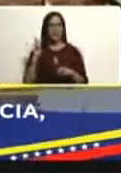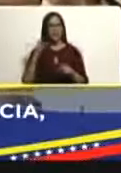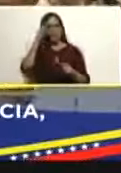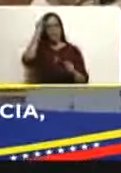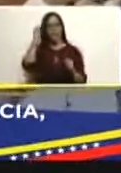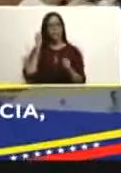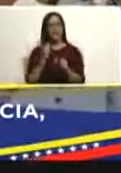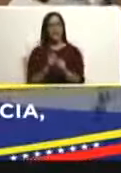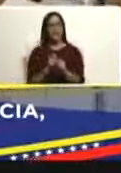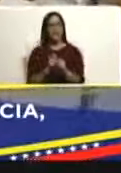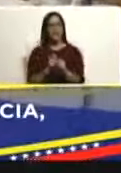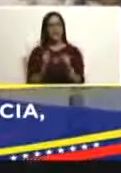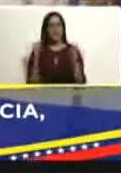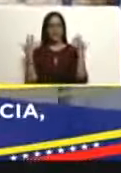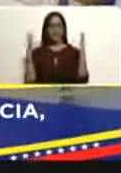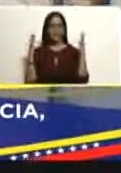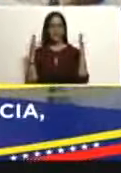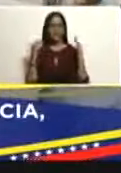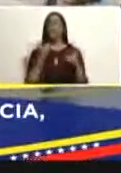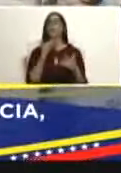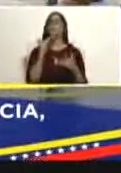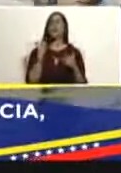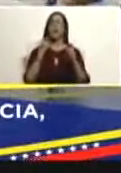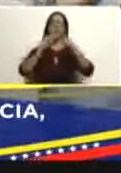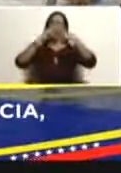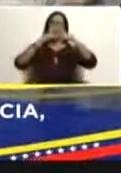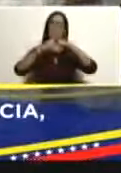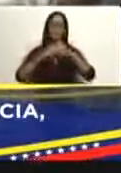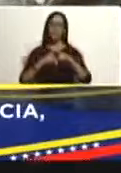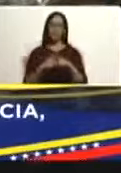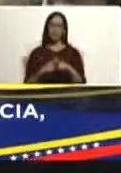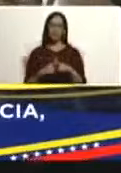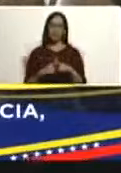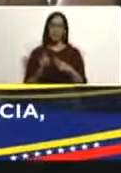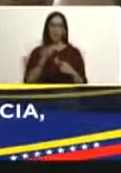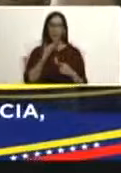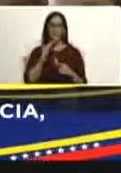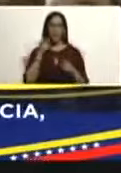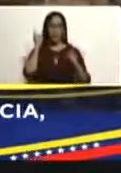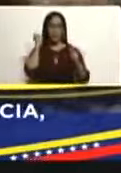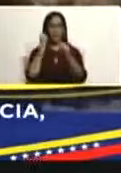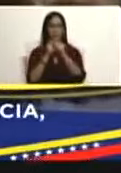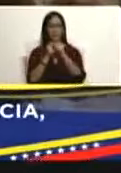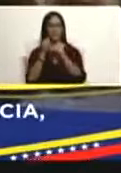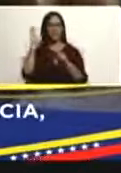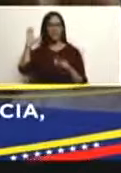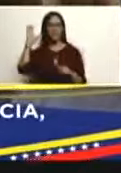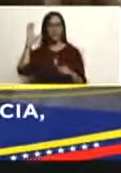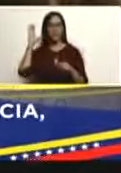esperanza mejor cifrada, la mejor esperanza del país.